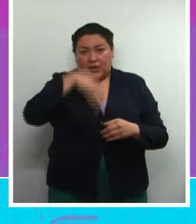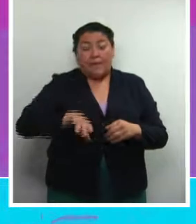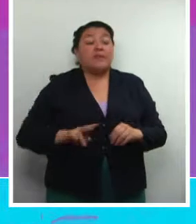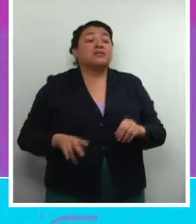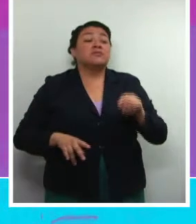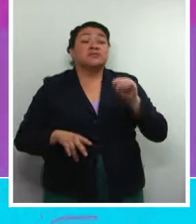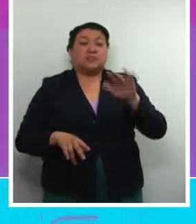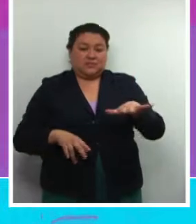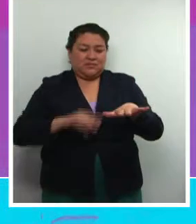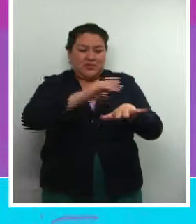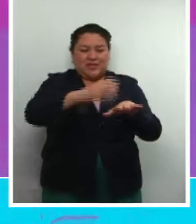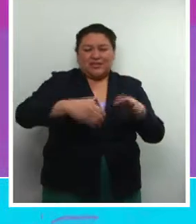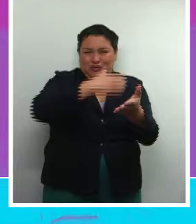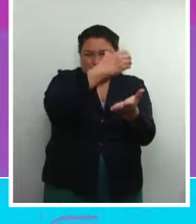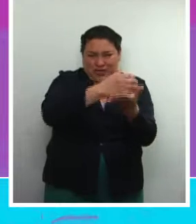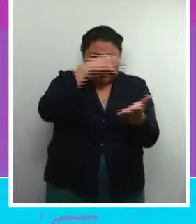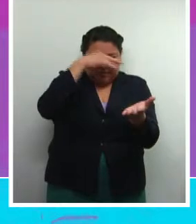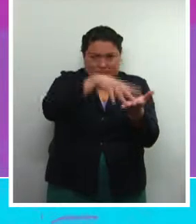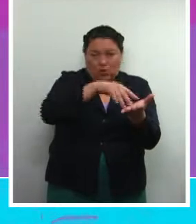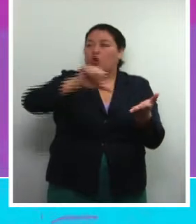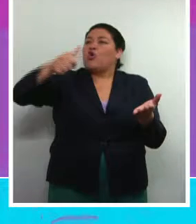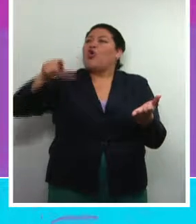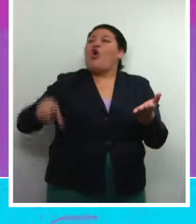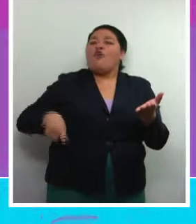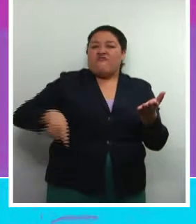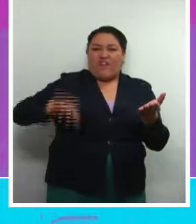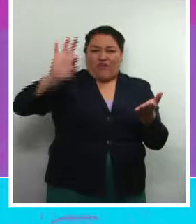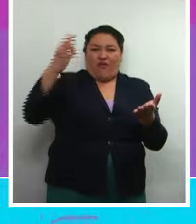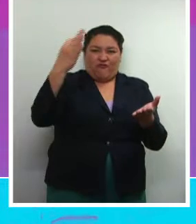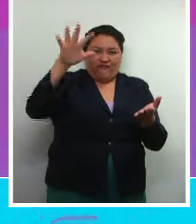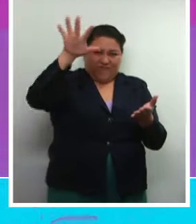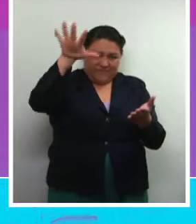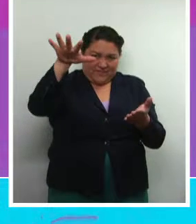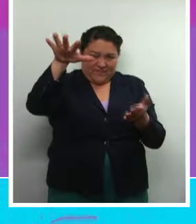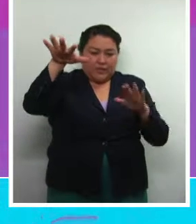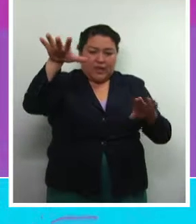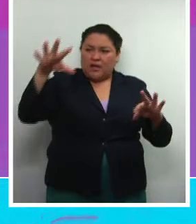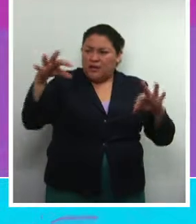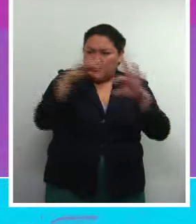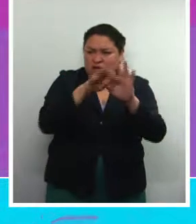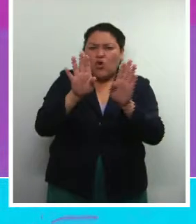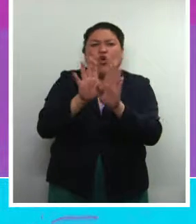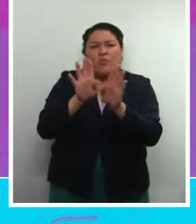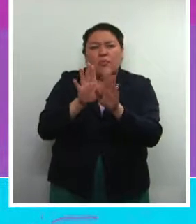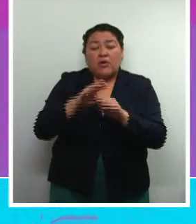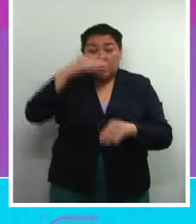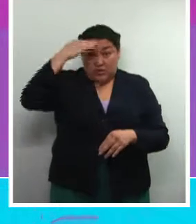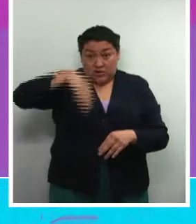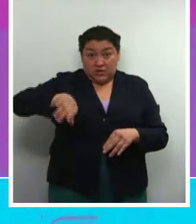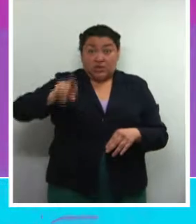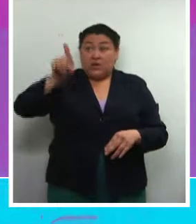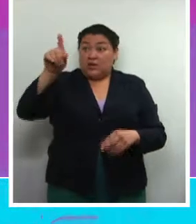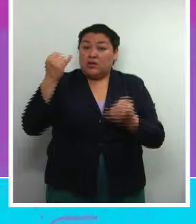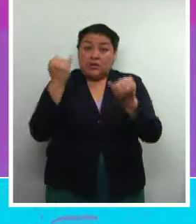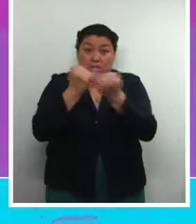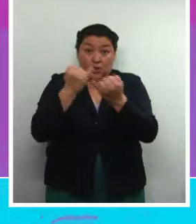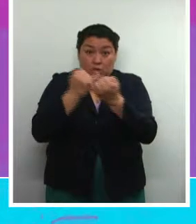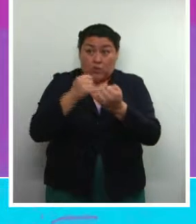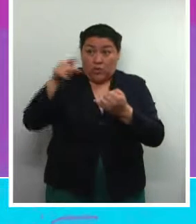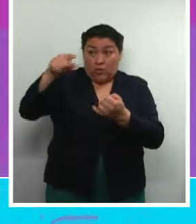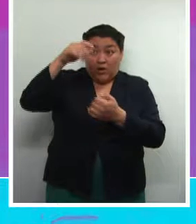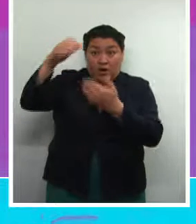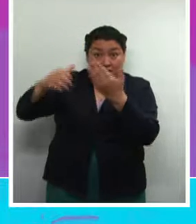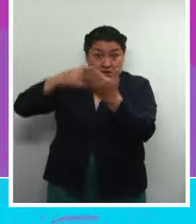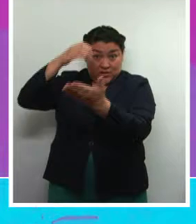federal. La Ciudad de México debe garantizar las condiciones necesarias para el debido funcionamiento de